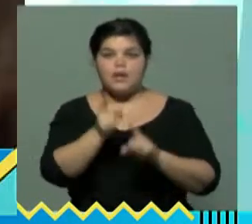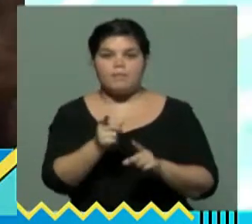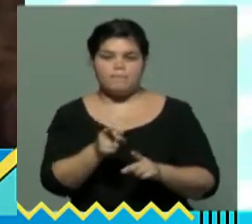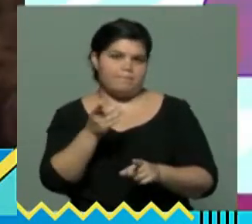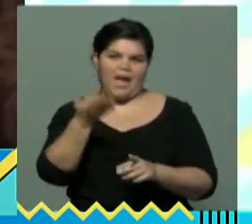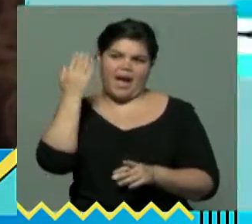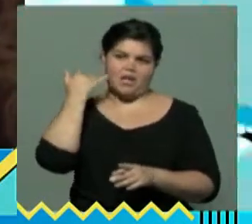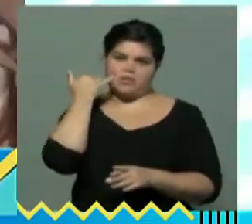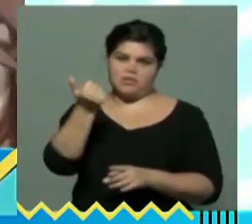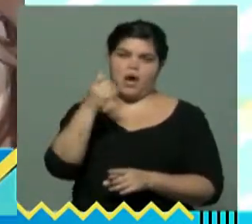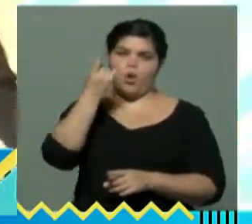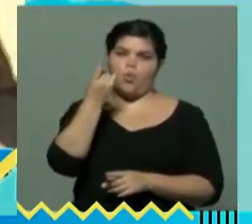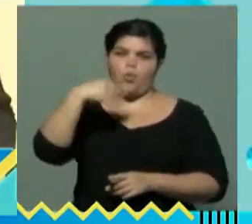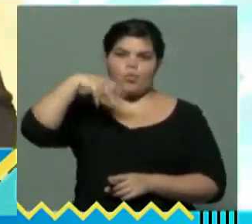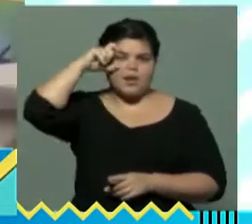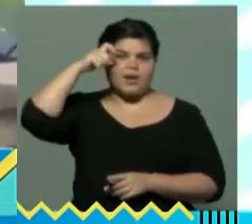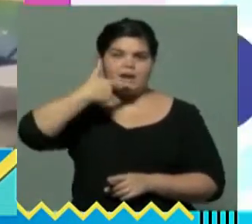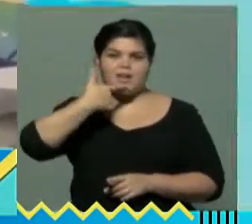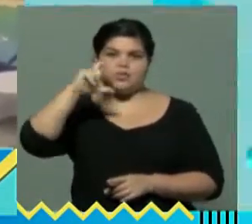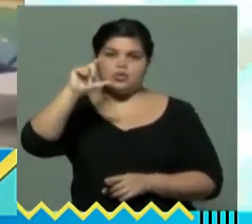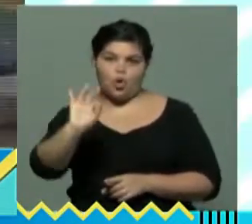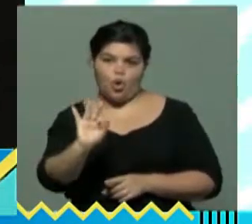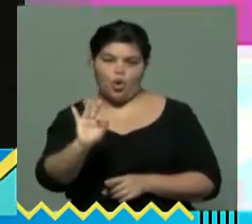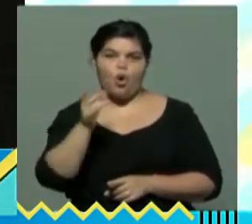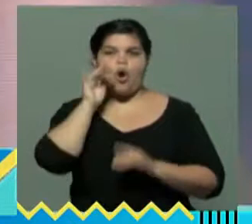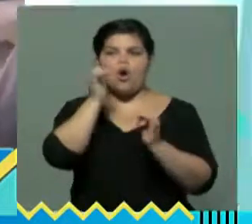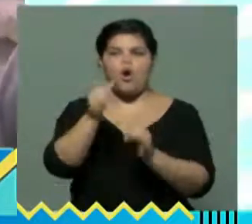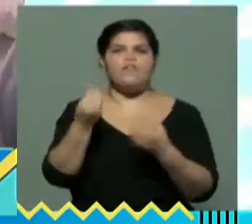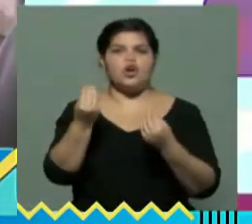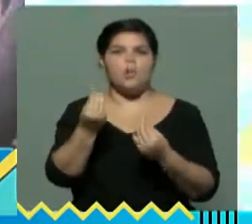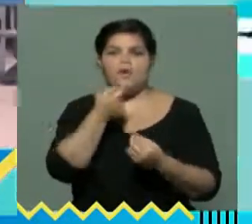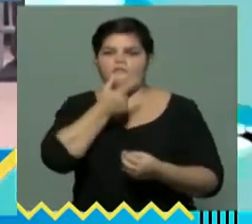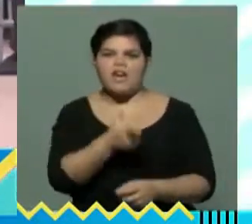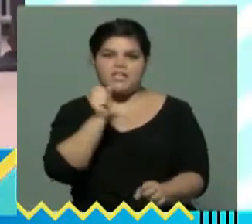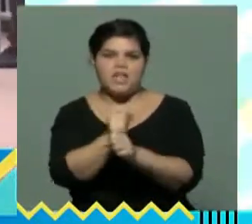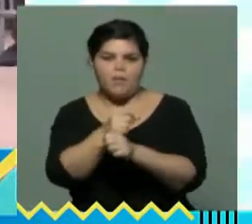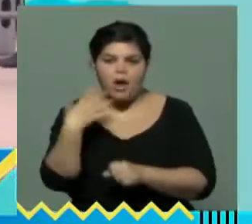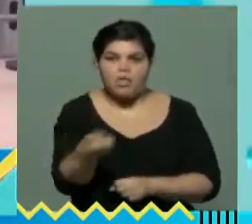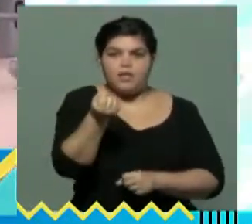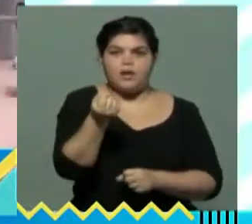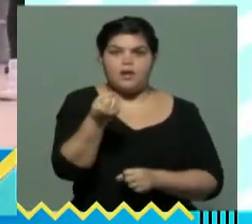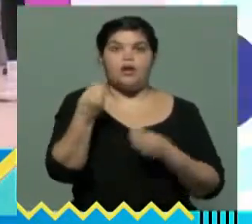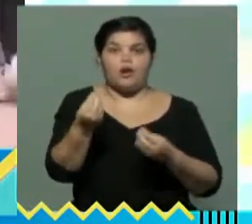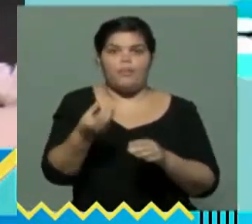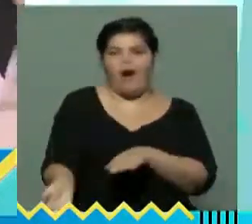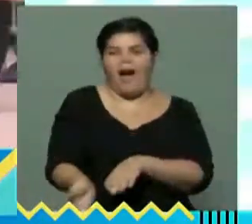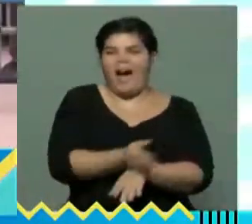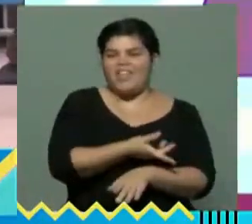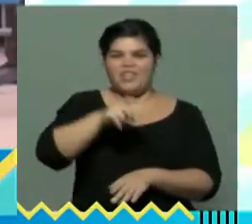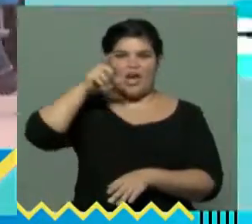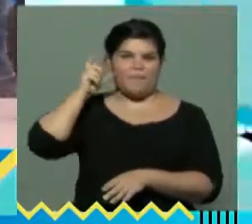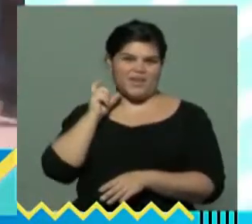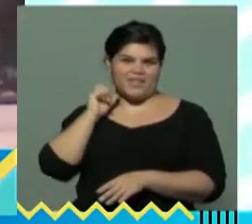mucho tiempo atrás que los jóvenes que conseguían trabajo más rápidamente eran aquellos que tenían alguna experiencia realizada